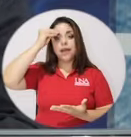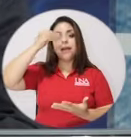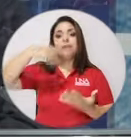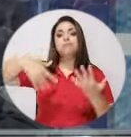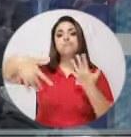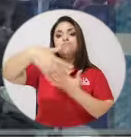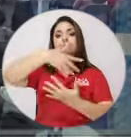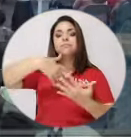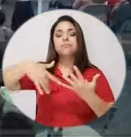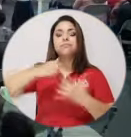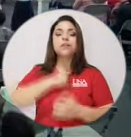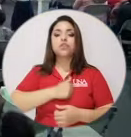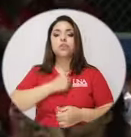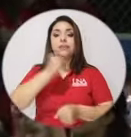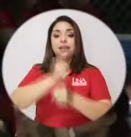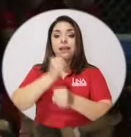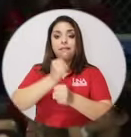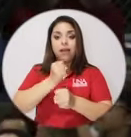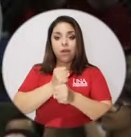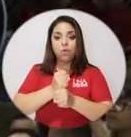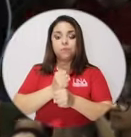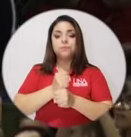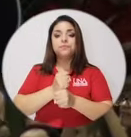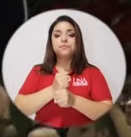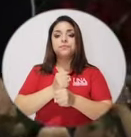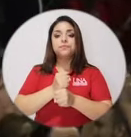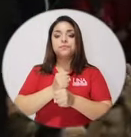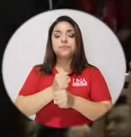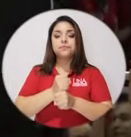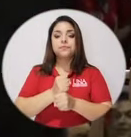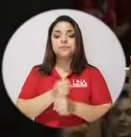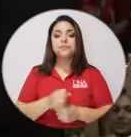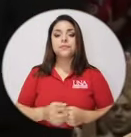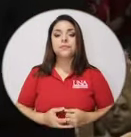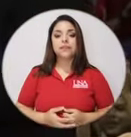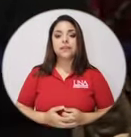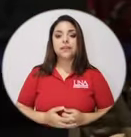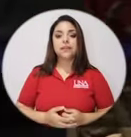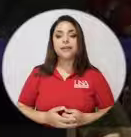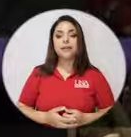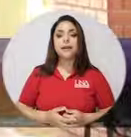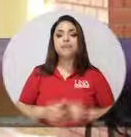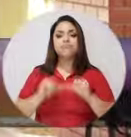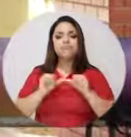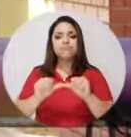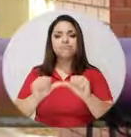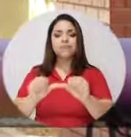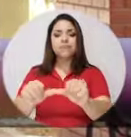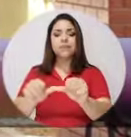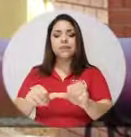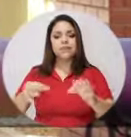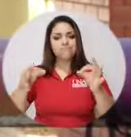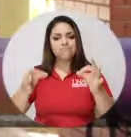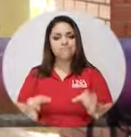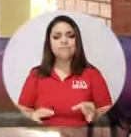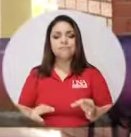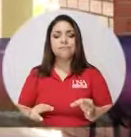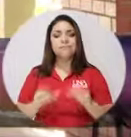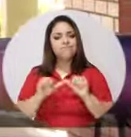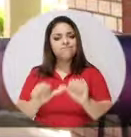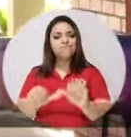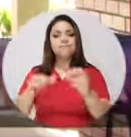entornos de trabajo, entornos de aprendizaje, de trabajo, sostenibles y